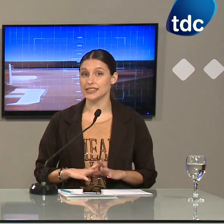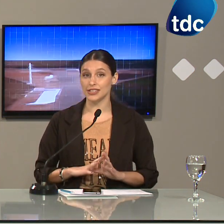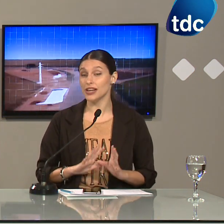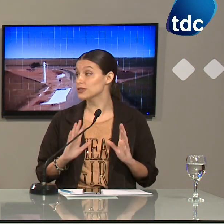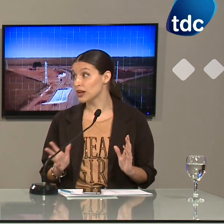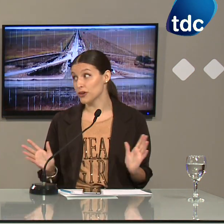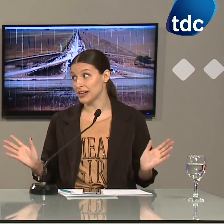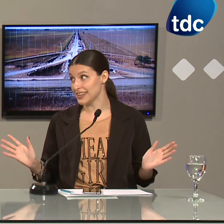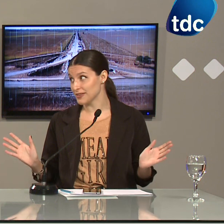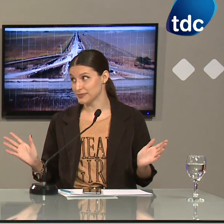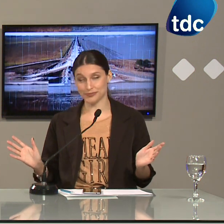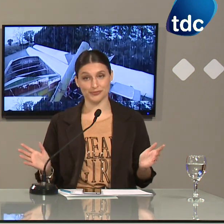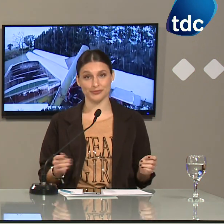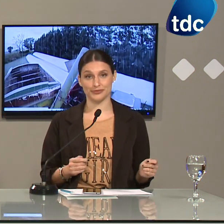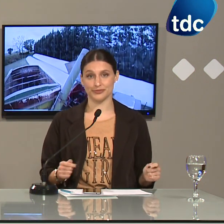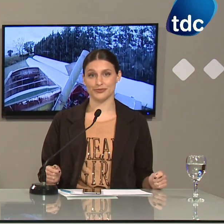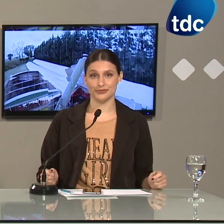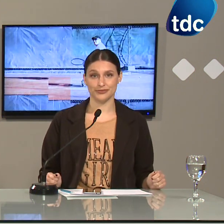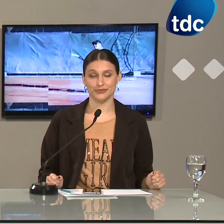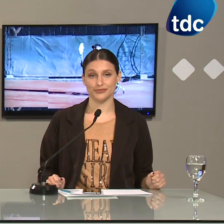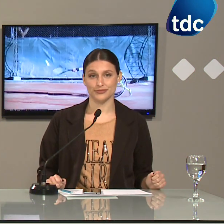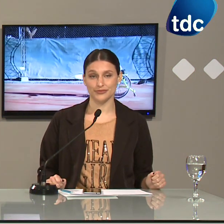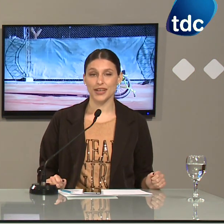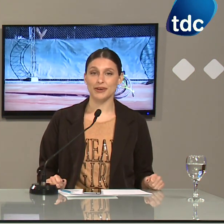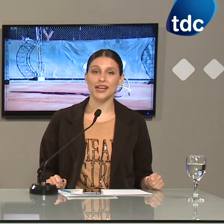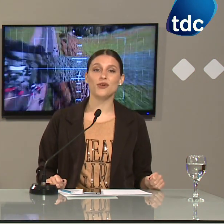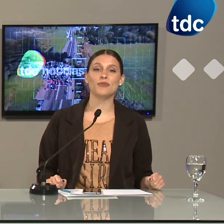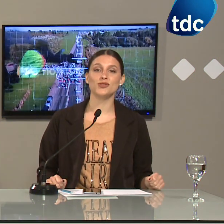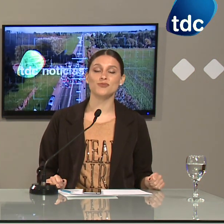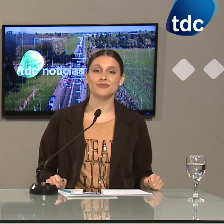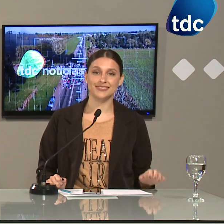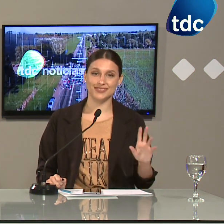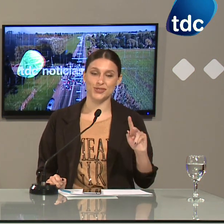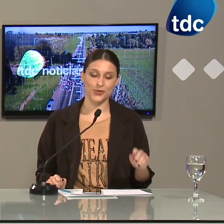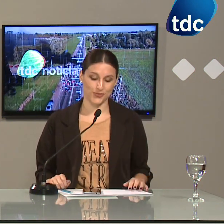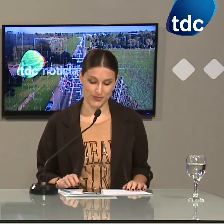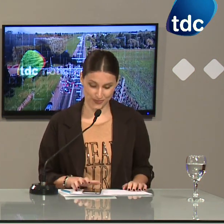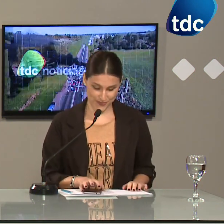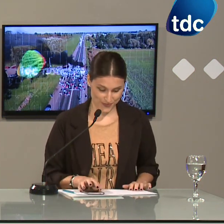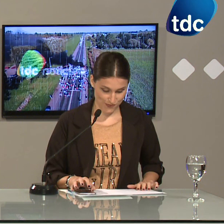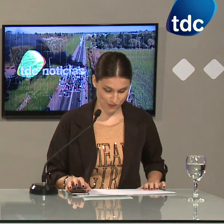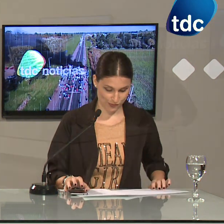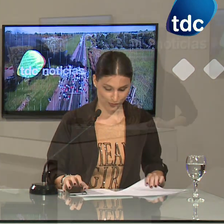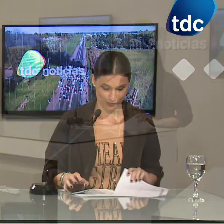porque sigue siendo la actual normalidad. Exactamente. Mañana volvemos, Paula. Mañana volvemos. Gracias. Chau, chau.